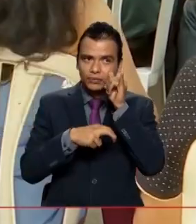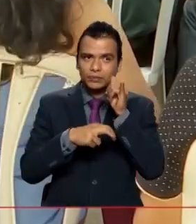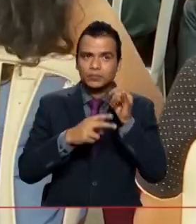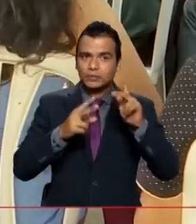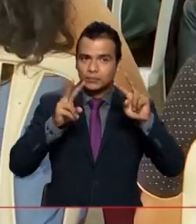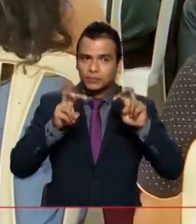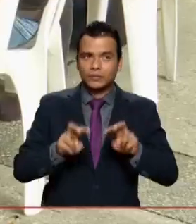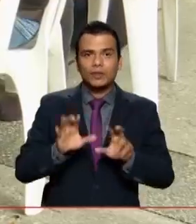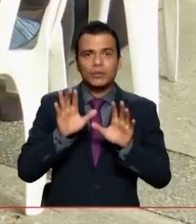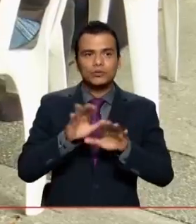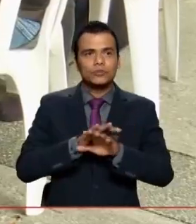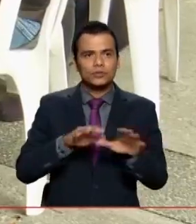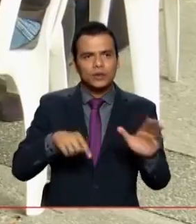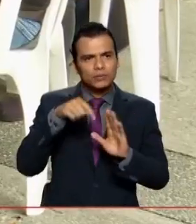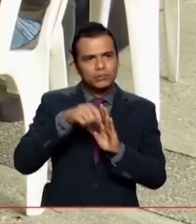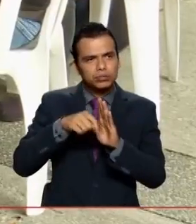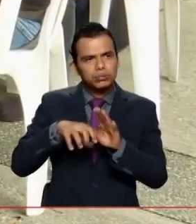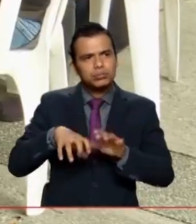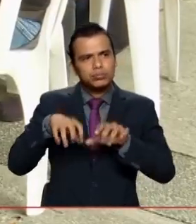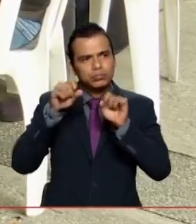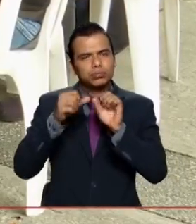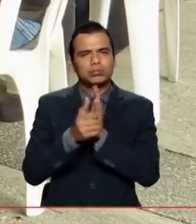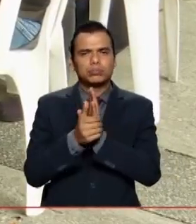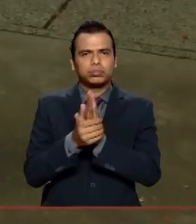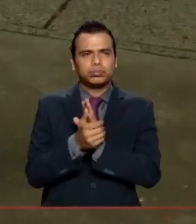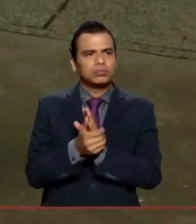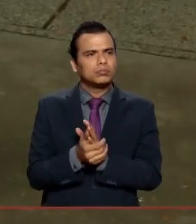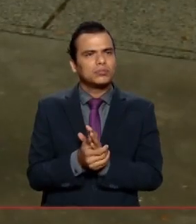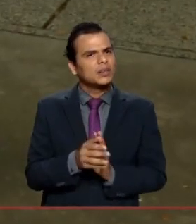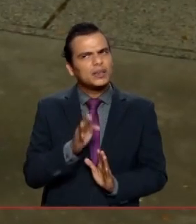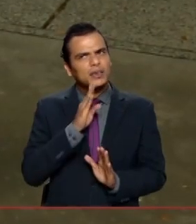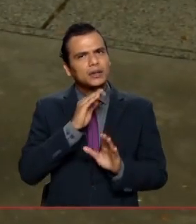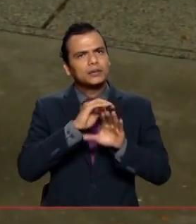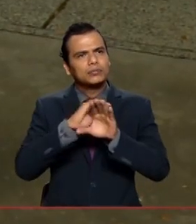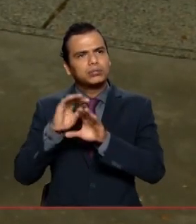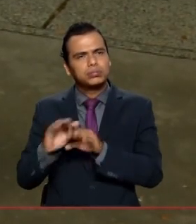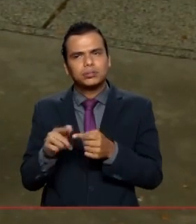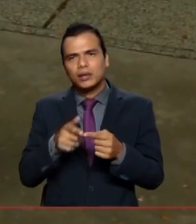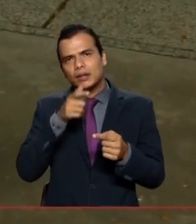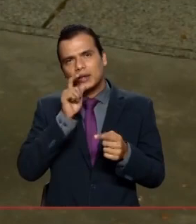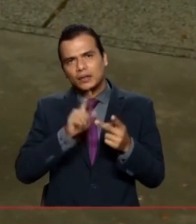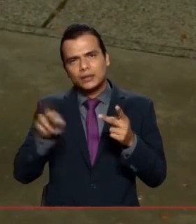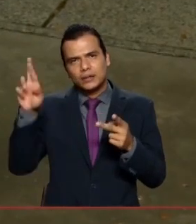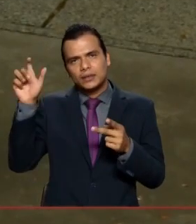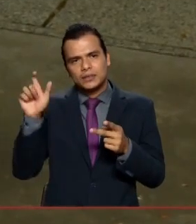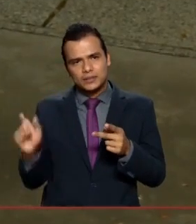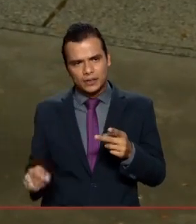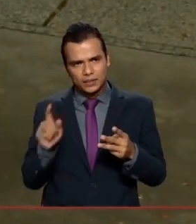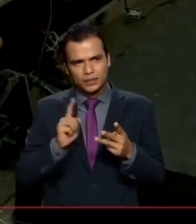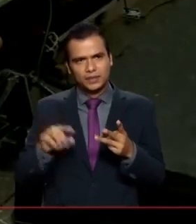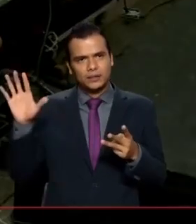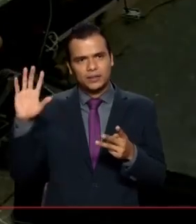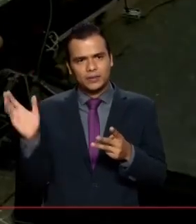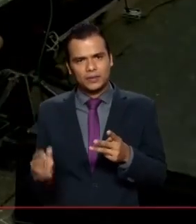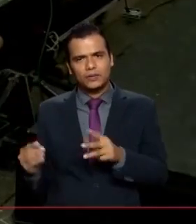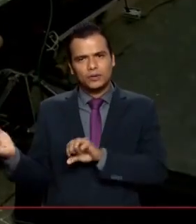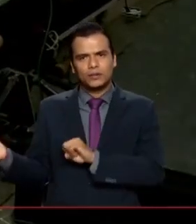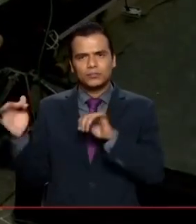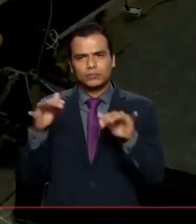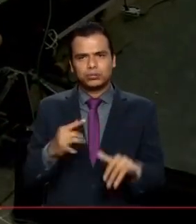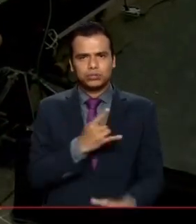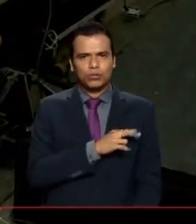Caldas, Risaralda, Quindío y Valle del Cauca fueron los 4 departamentos presentes en el evento realizado en la Universidad del